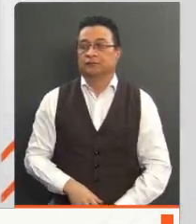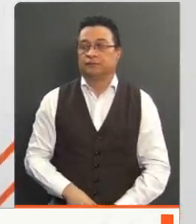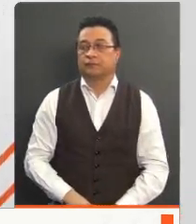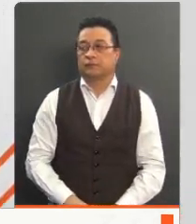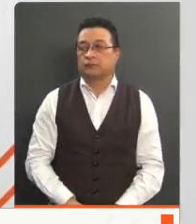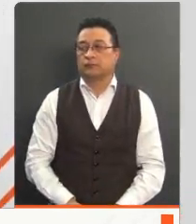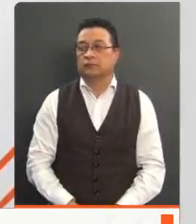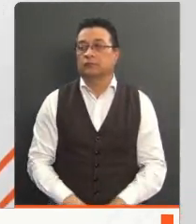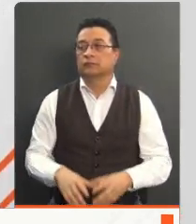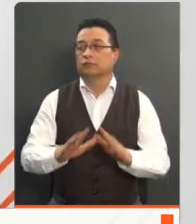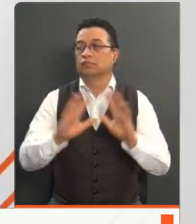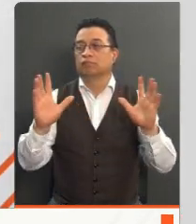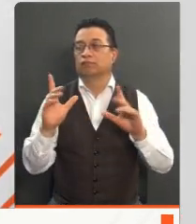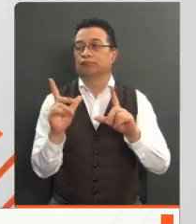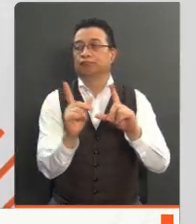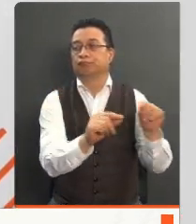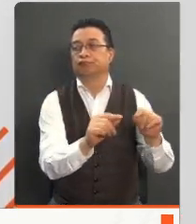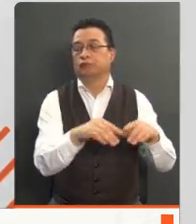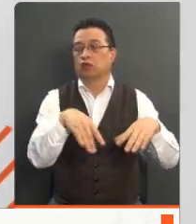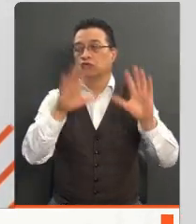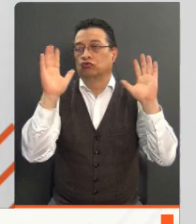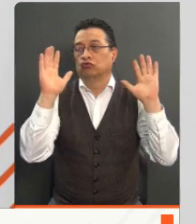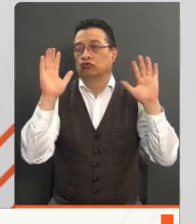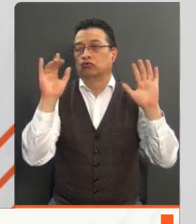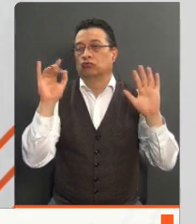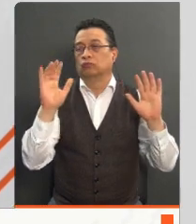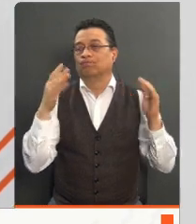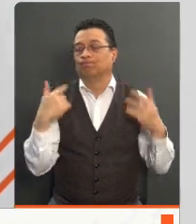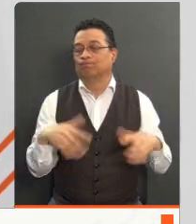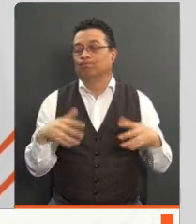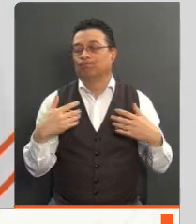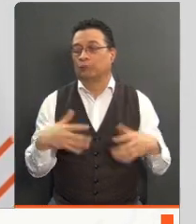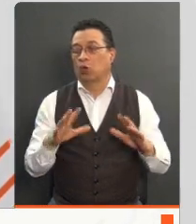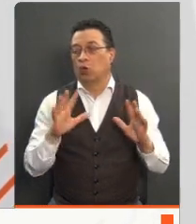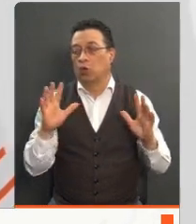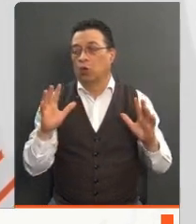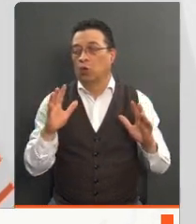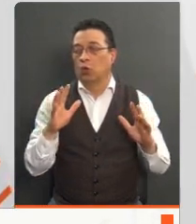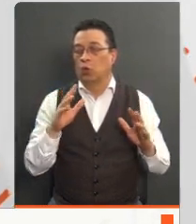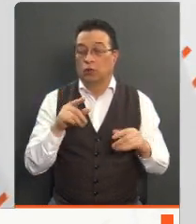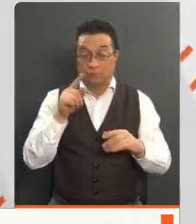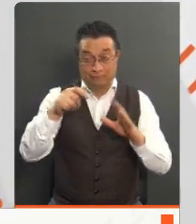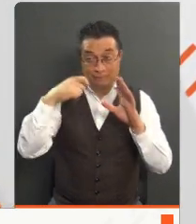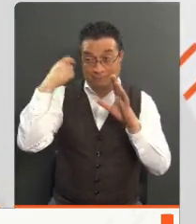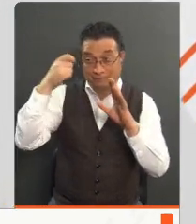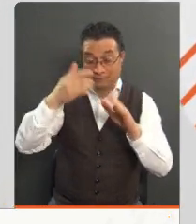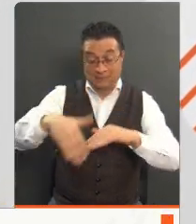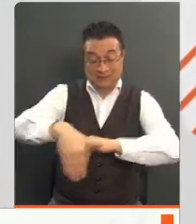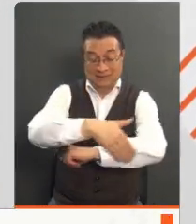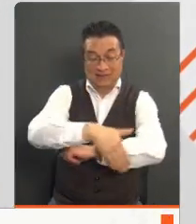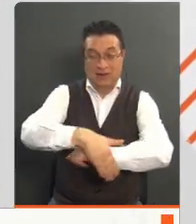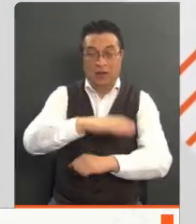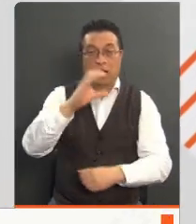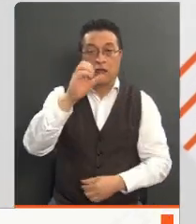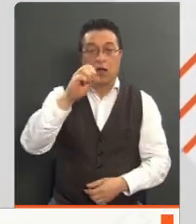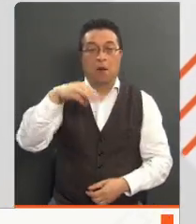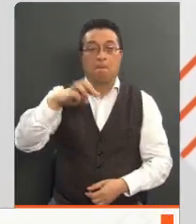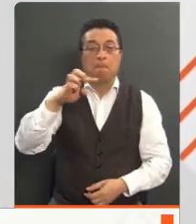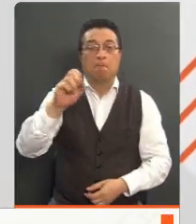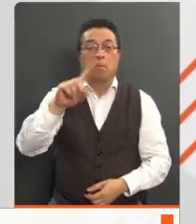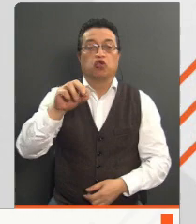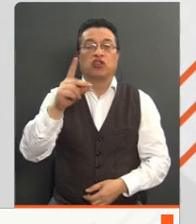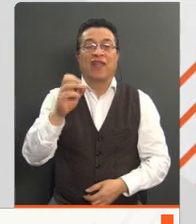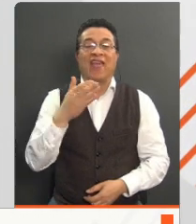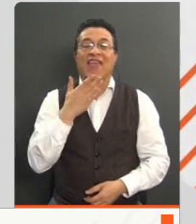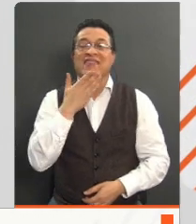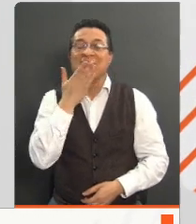Se fue. ¡Chu! Listo. Este video fue captado en la calle Campos de Hielo en Coyhaique. Pese a las maniobras